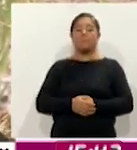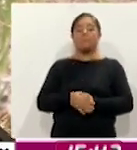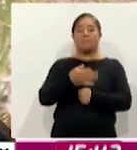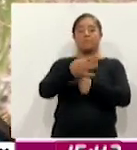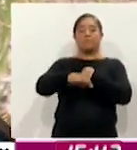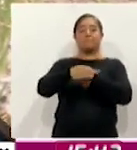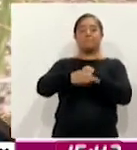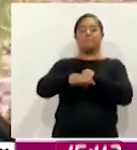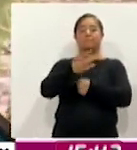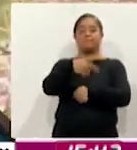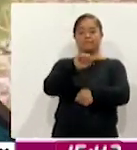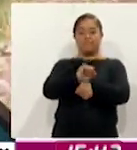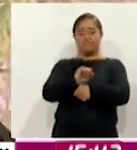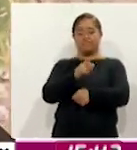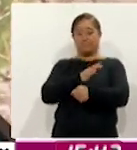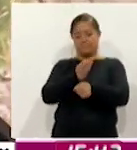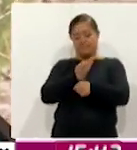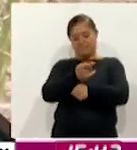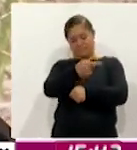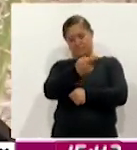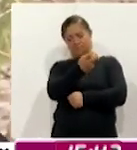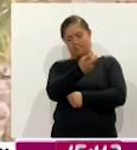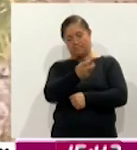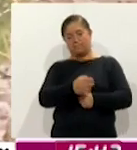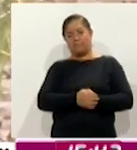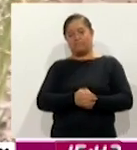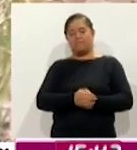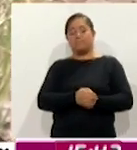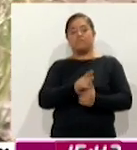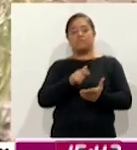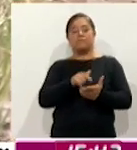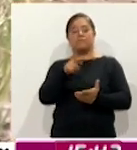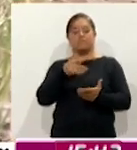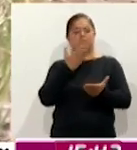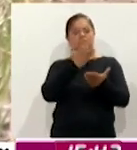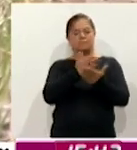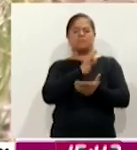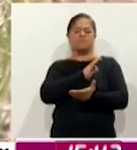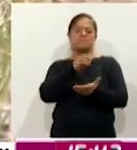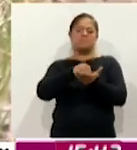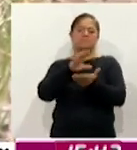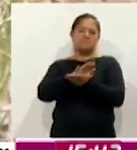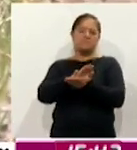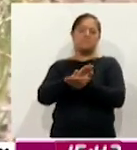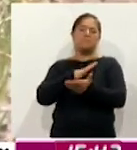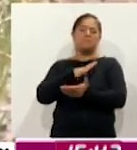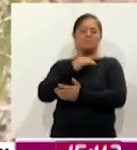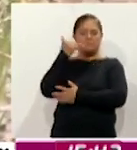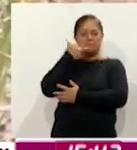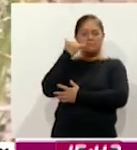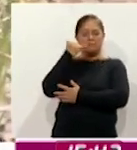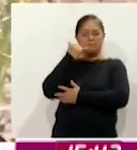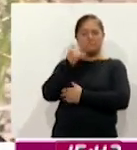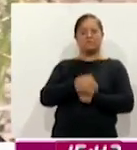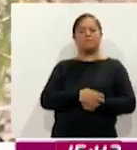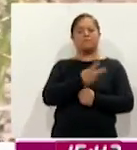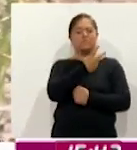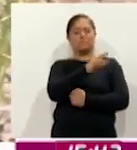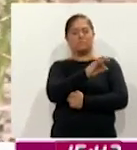semana en estos módulos. Y donde pueden solicitar su consulta es en el teléfono de telemedicina,